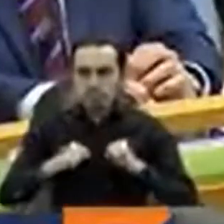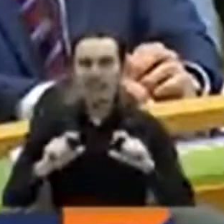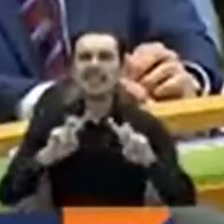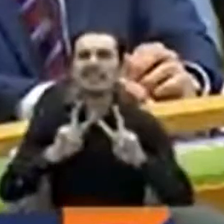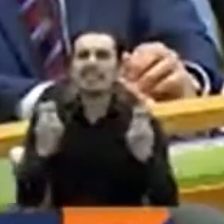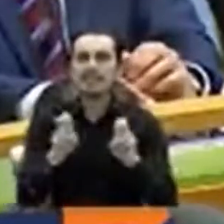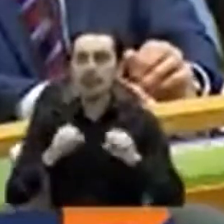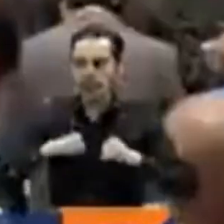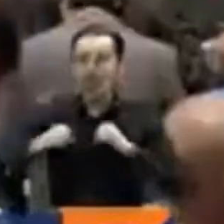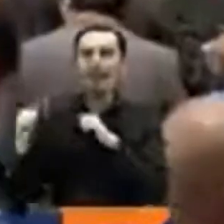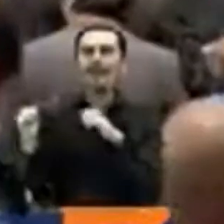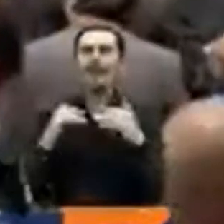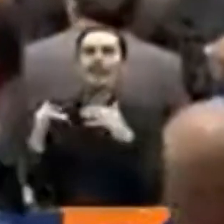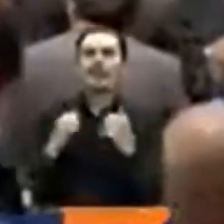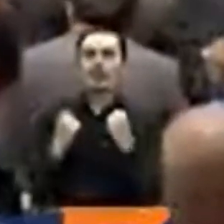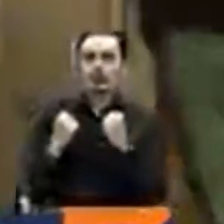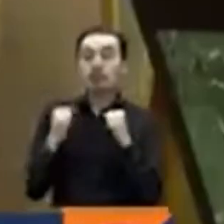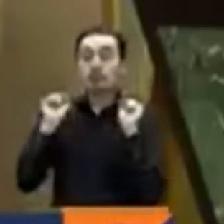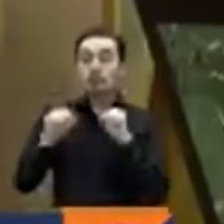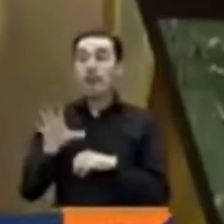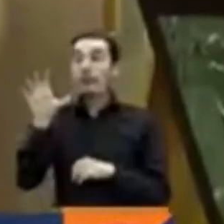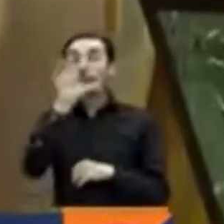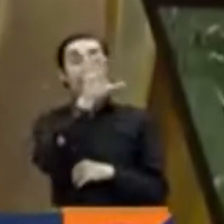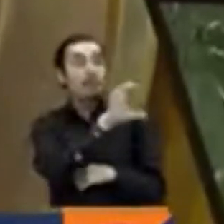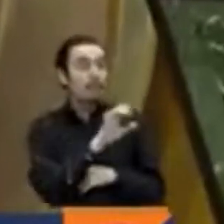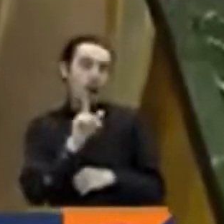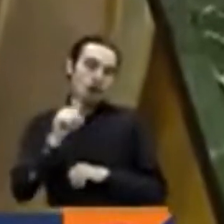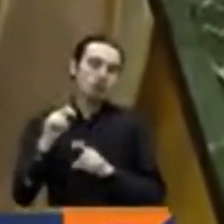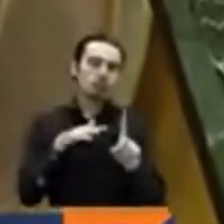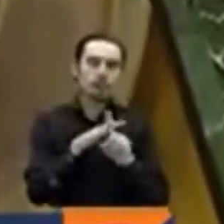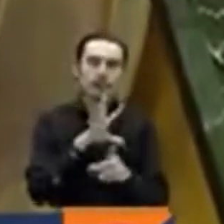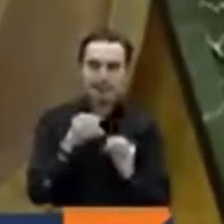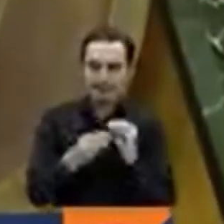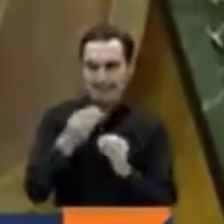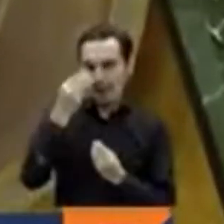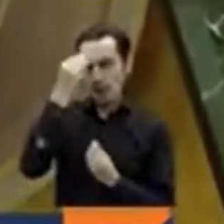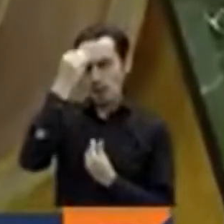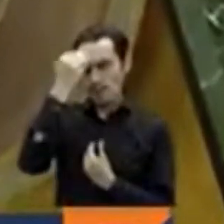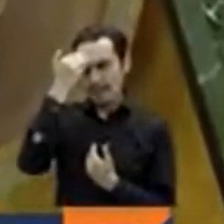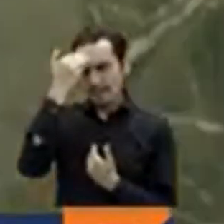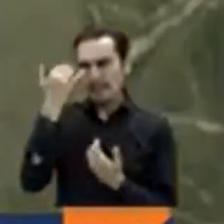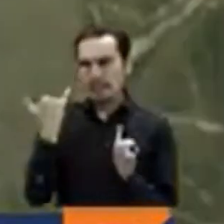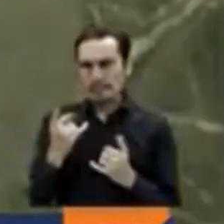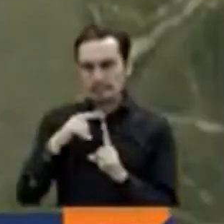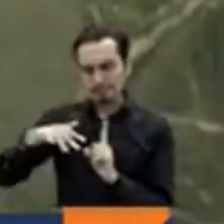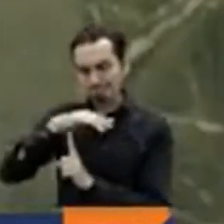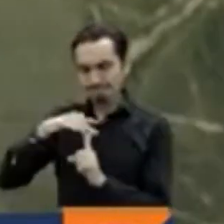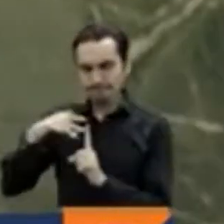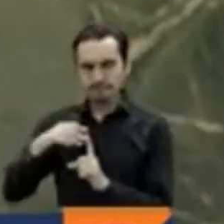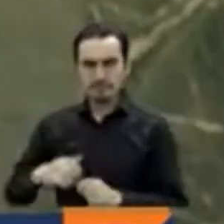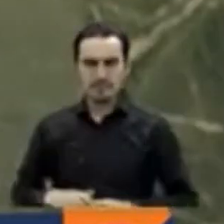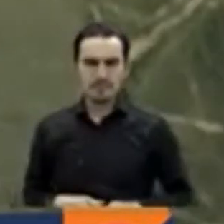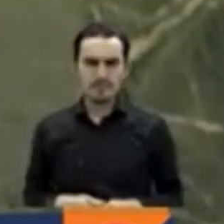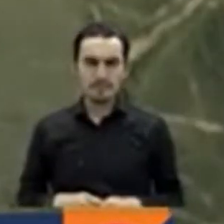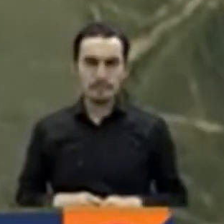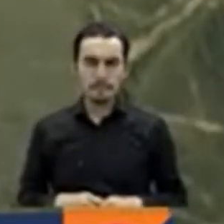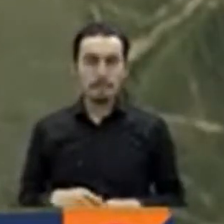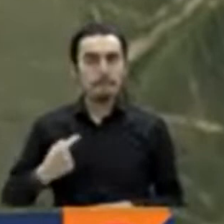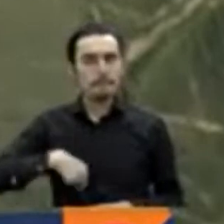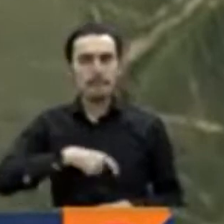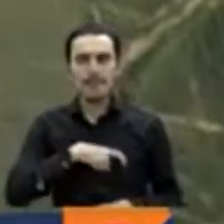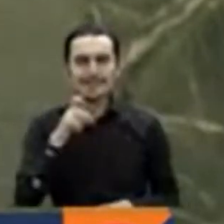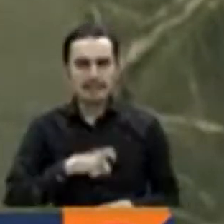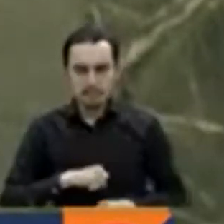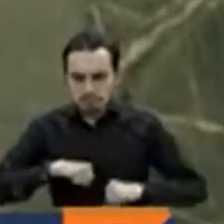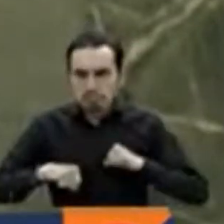guerra activa capaz de trastocar el orden mundial y una más consciente del desafío que supone la naturaleza. Necesitamos acción en todos